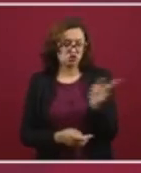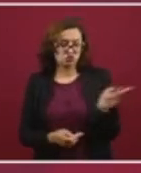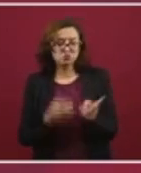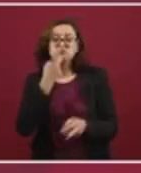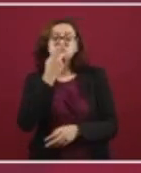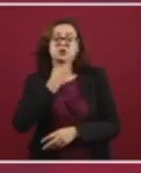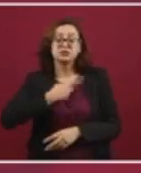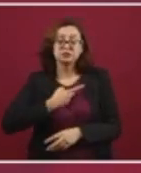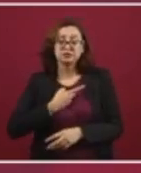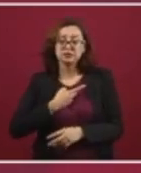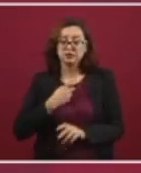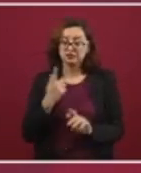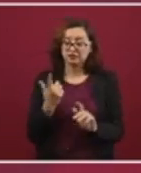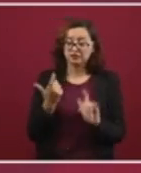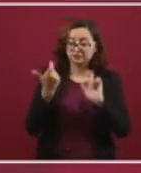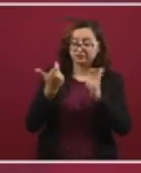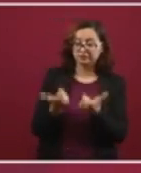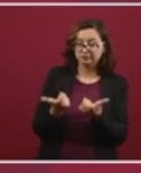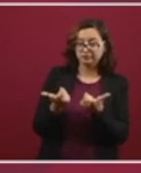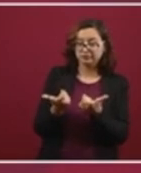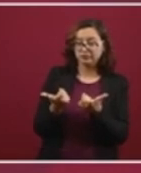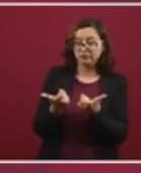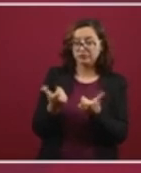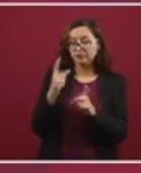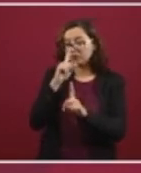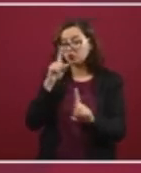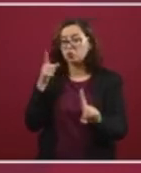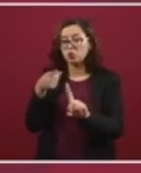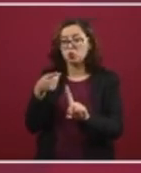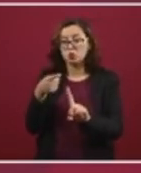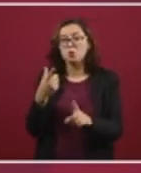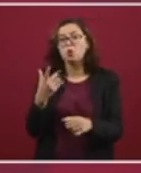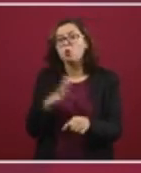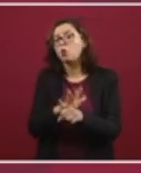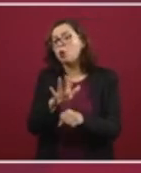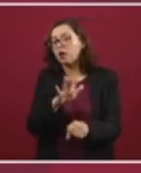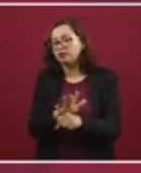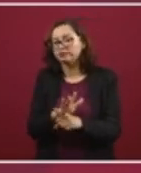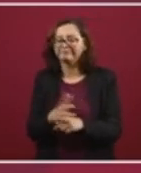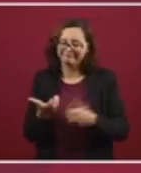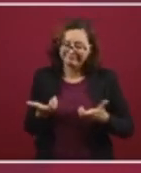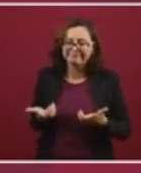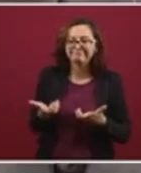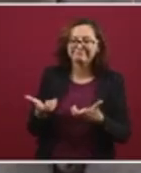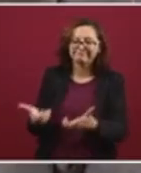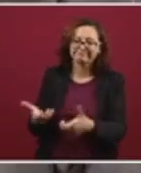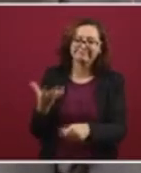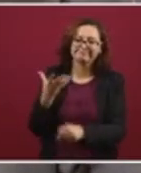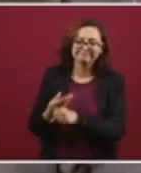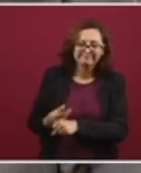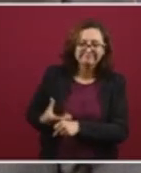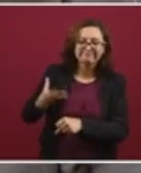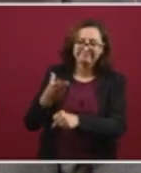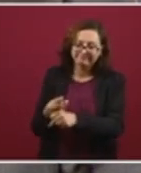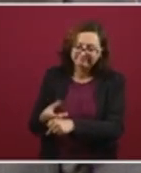recursos para mejorar caminos que hacen